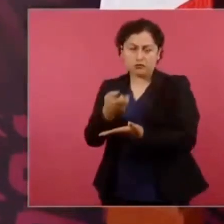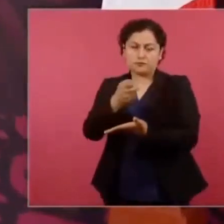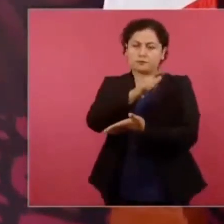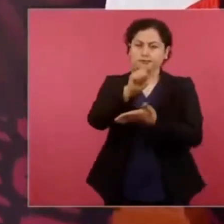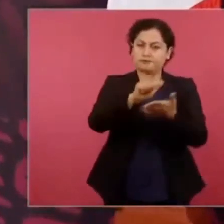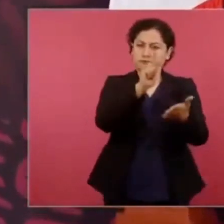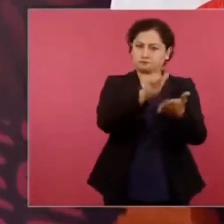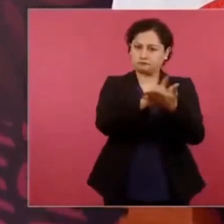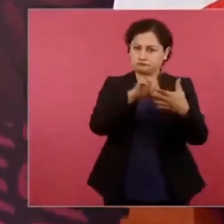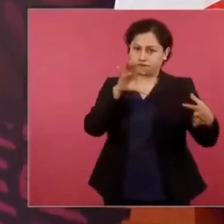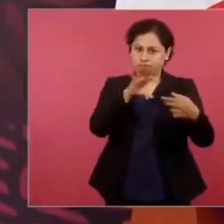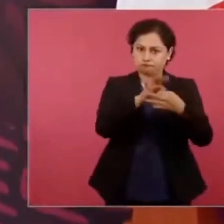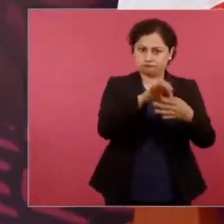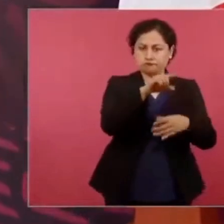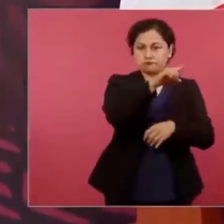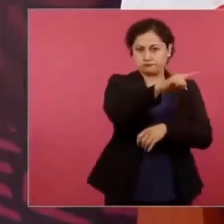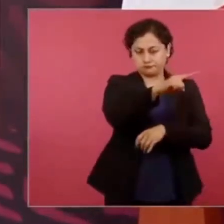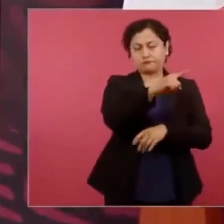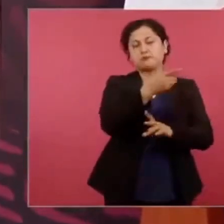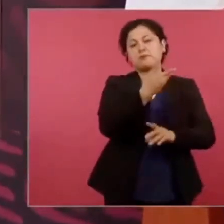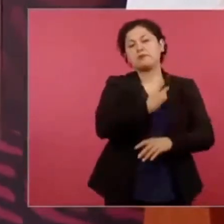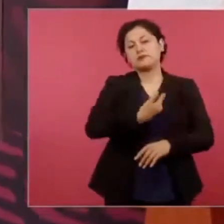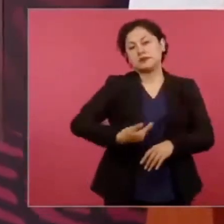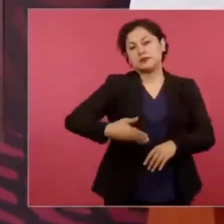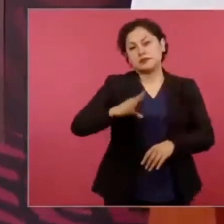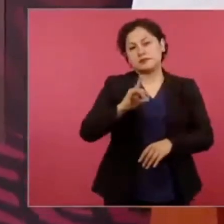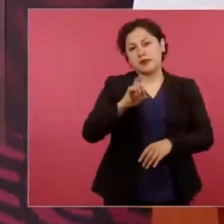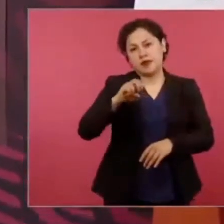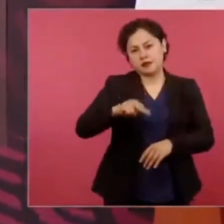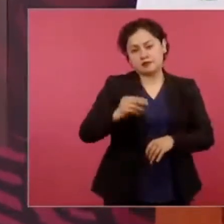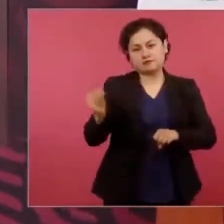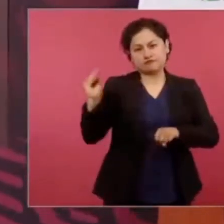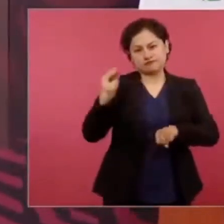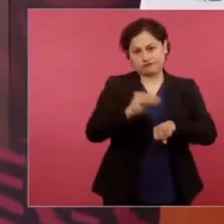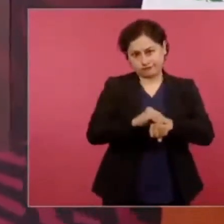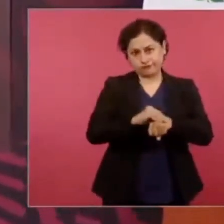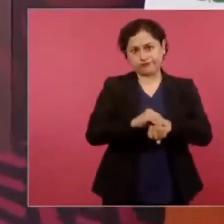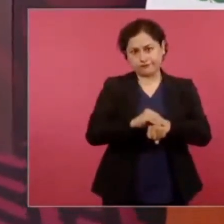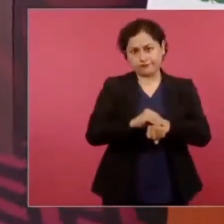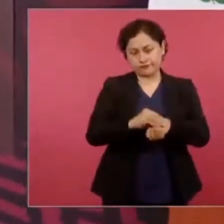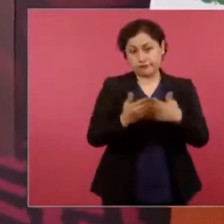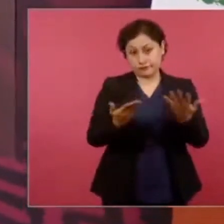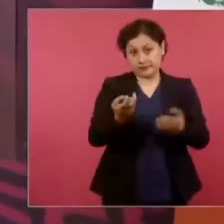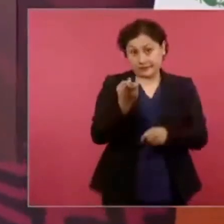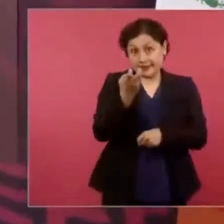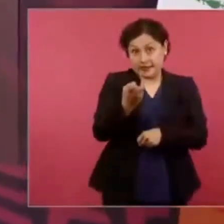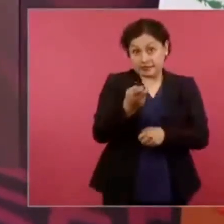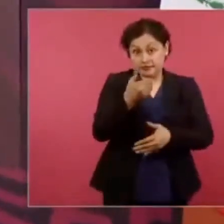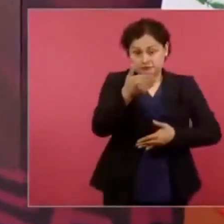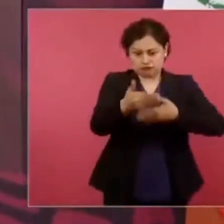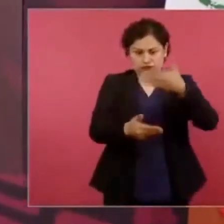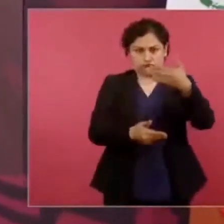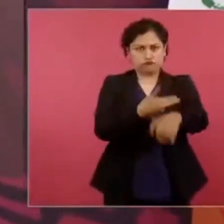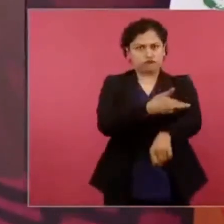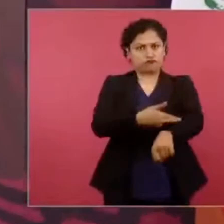en Estados Unidos. Y hay un procedimiento abierto y está